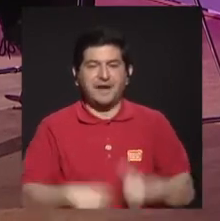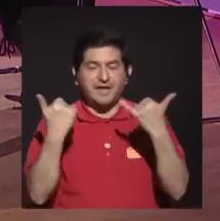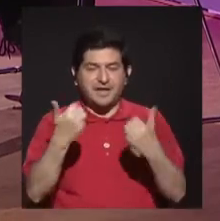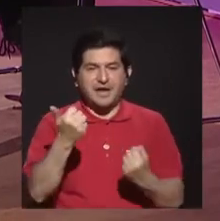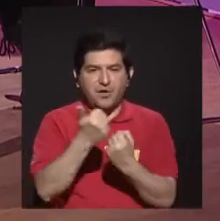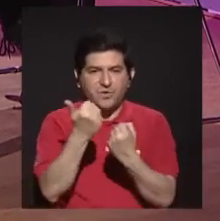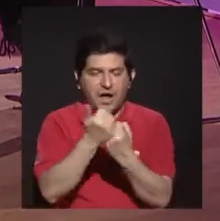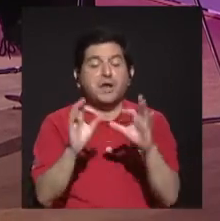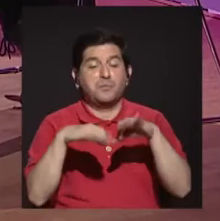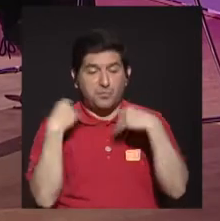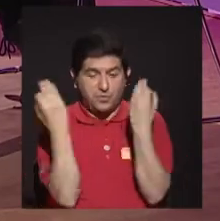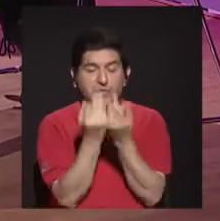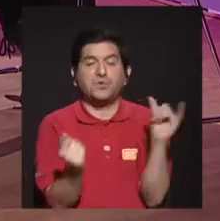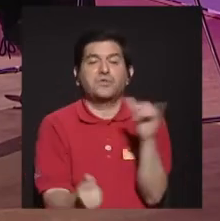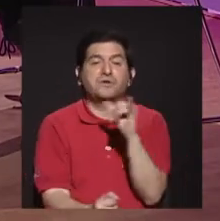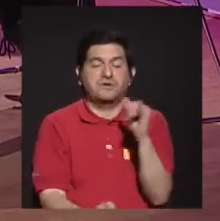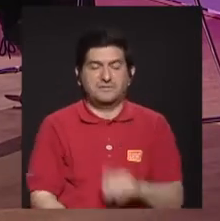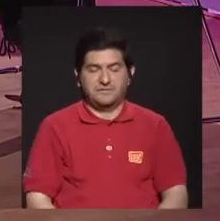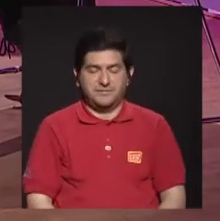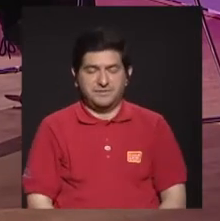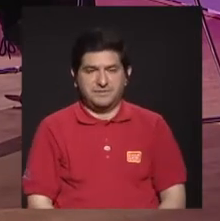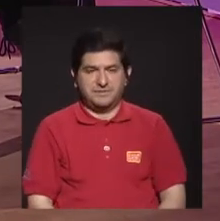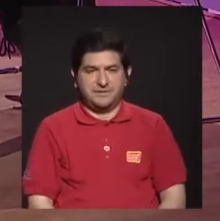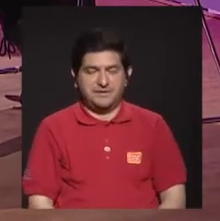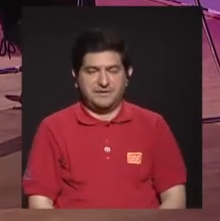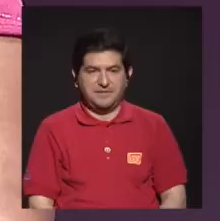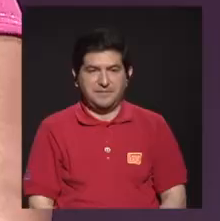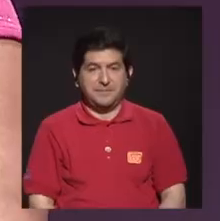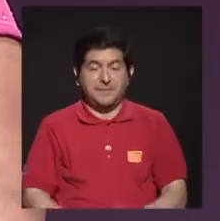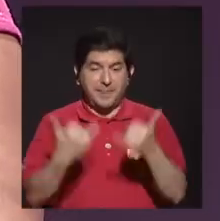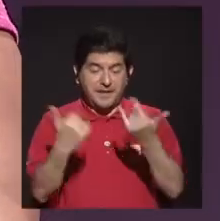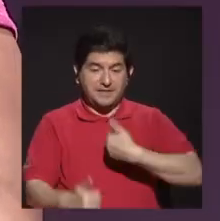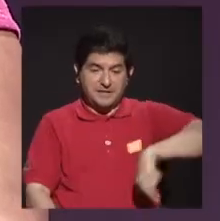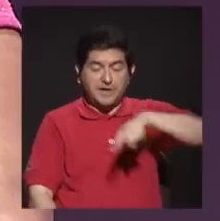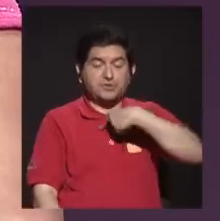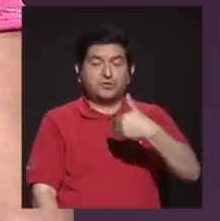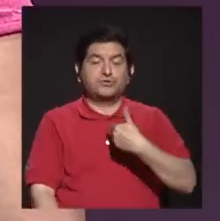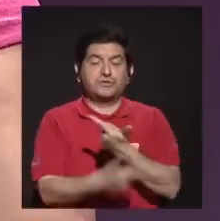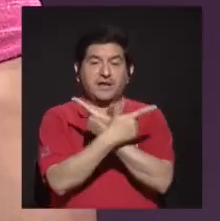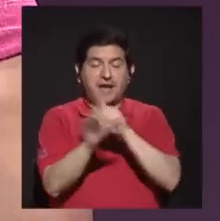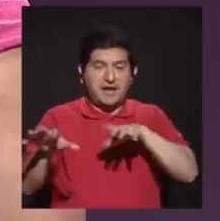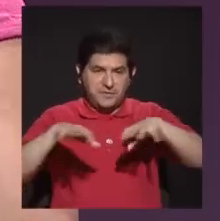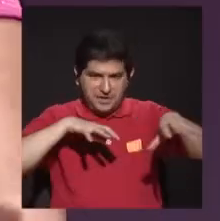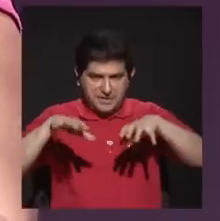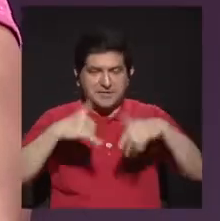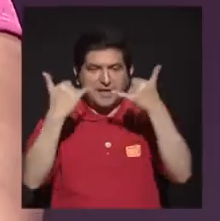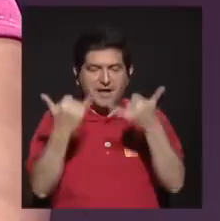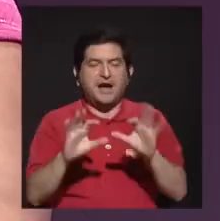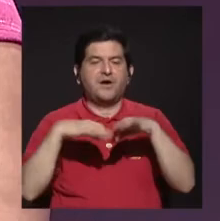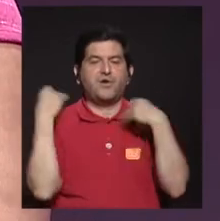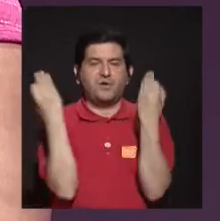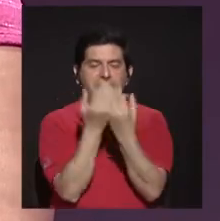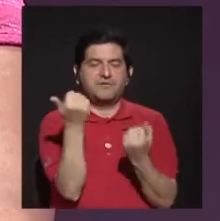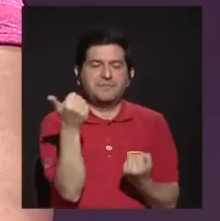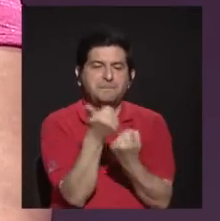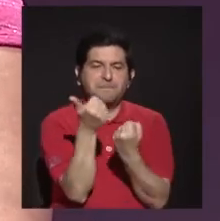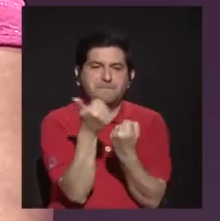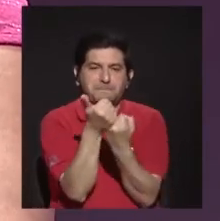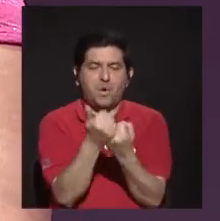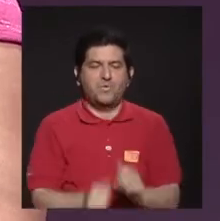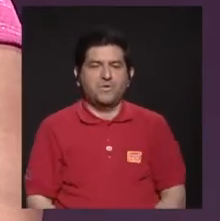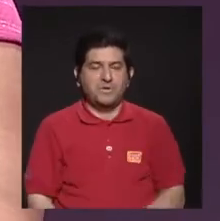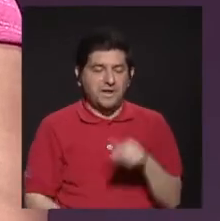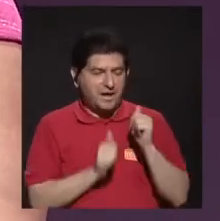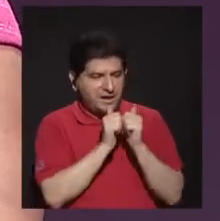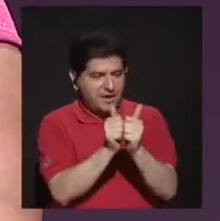apoyo de nuestras familias también, que ahora ya tenemos, como ya tenemos más libertad de movilizarnos, ahora nuestras familias nos apoyan y están